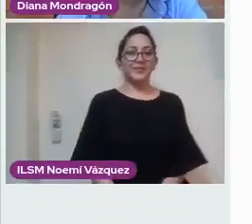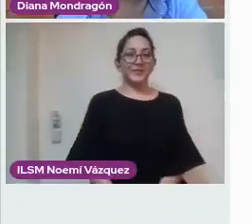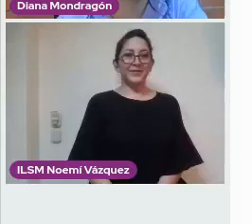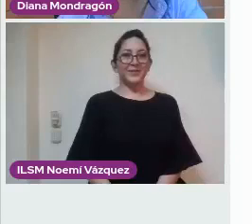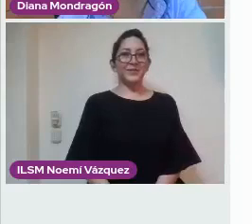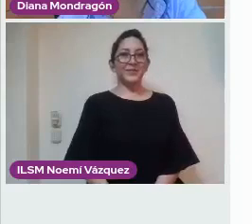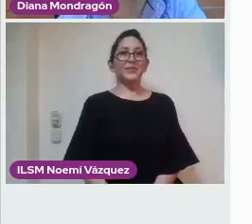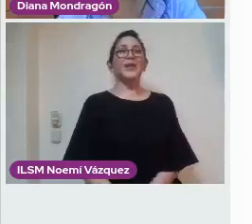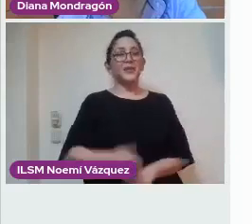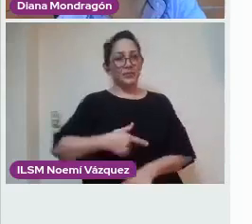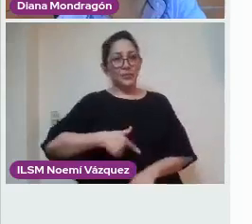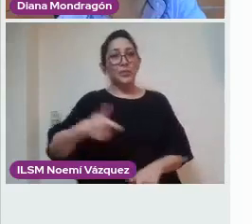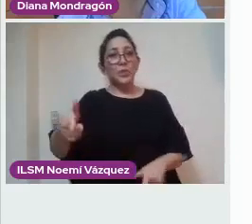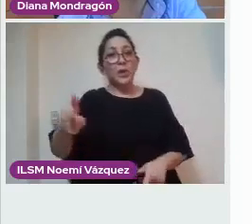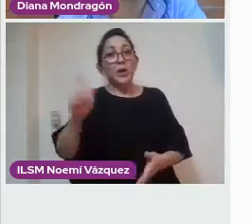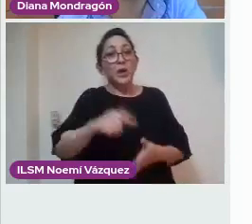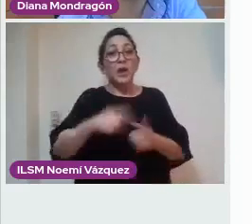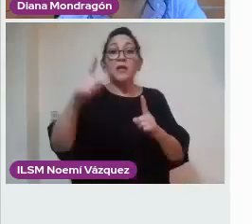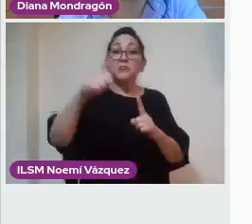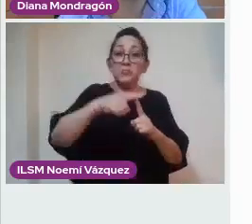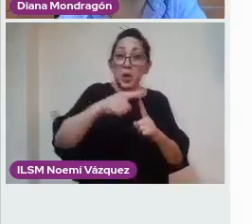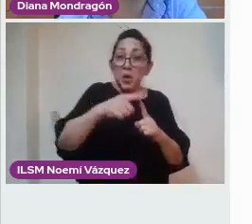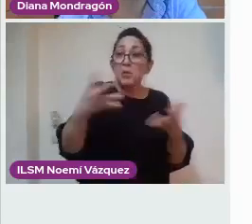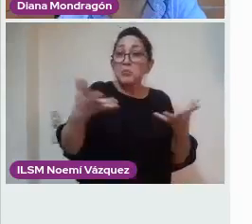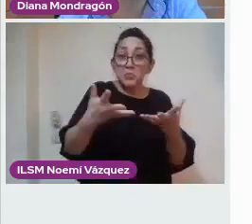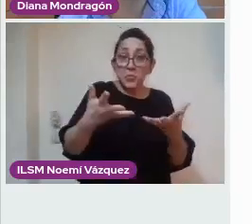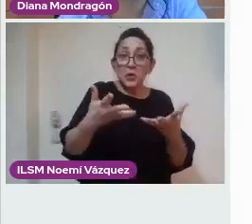que cumplieran con algunos,